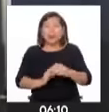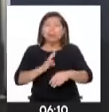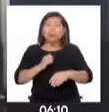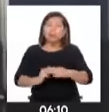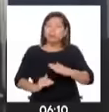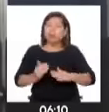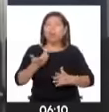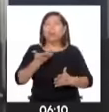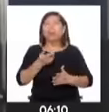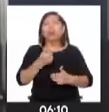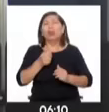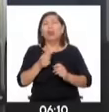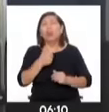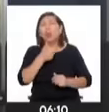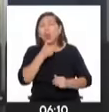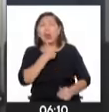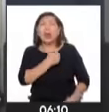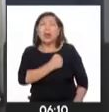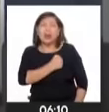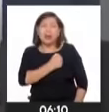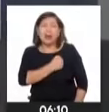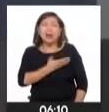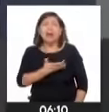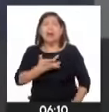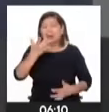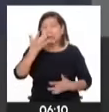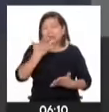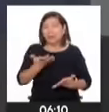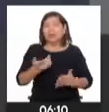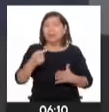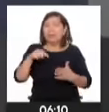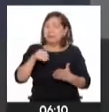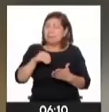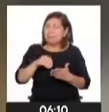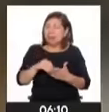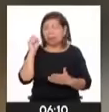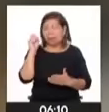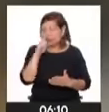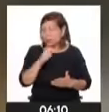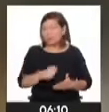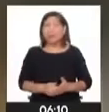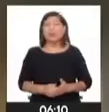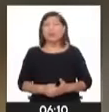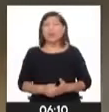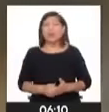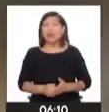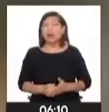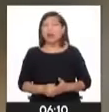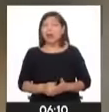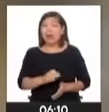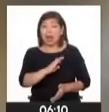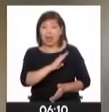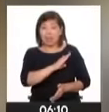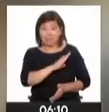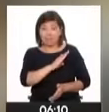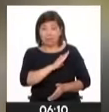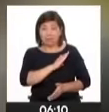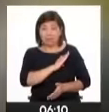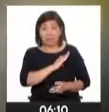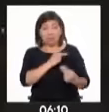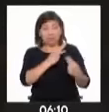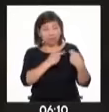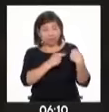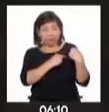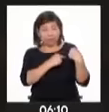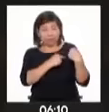tiene dolencias al corazón, aduce padecer una enfermedad de fondo mucho más grave. A su vez, el fiscal coordinador del